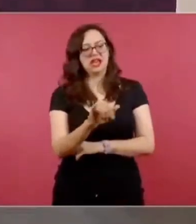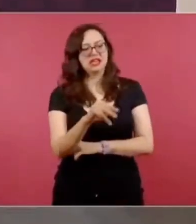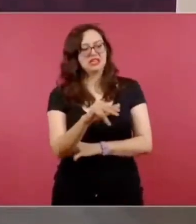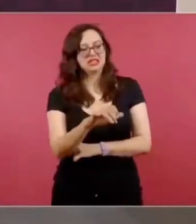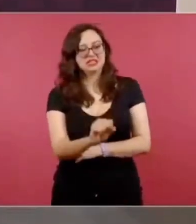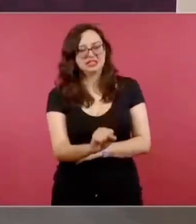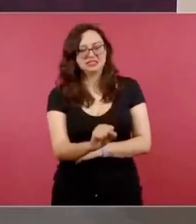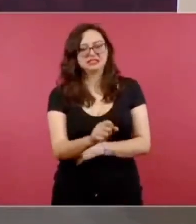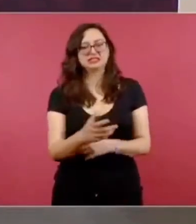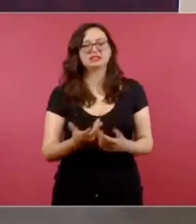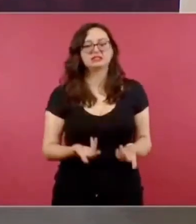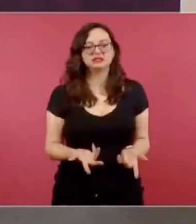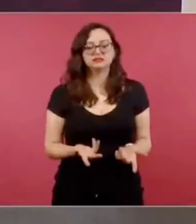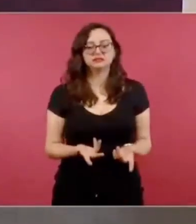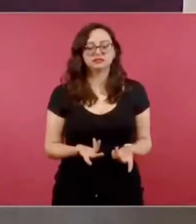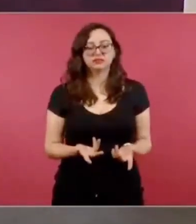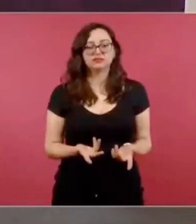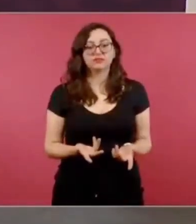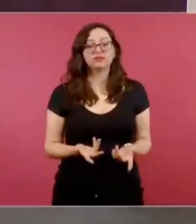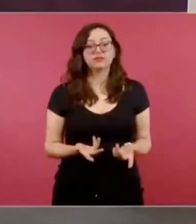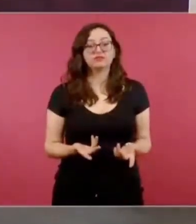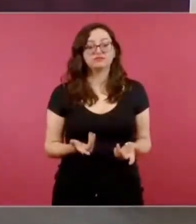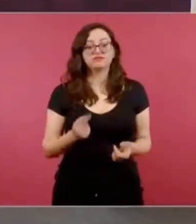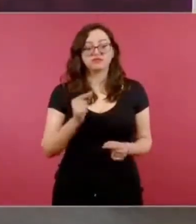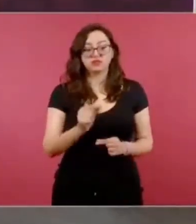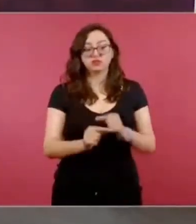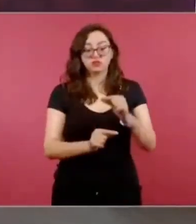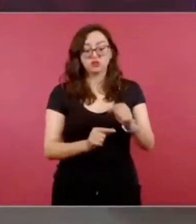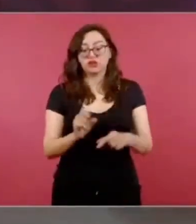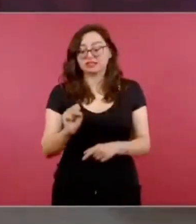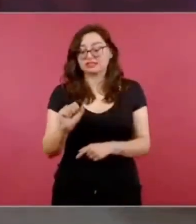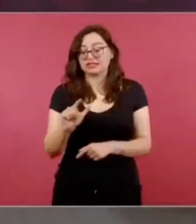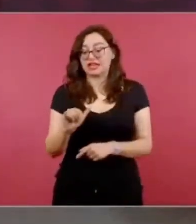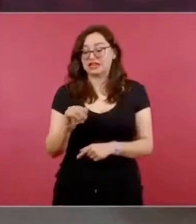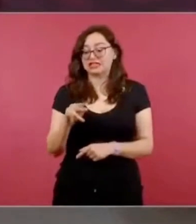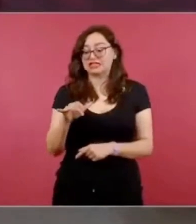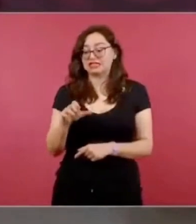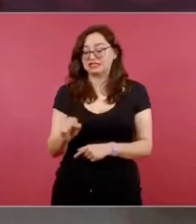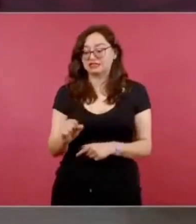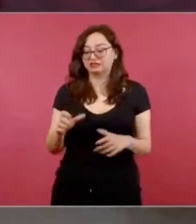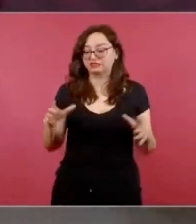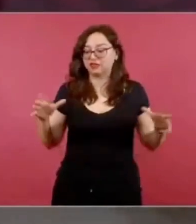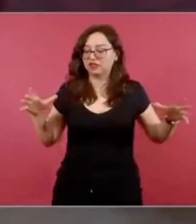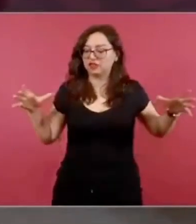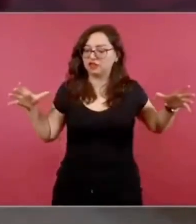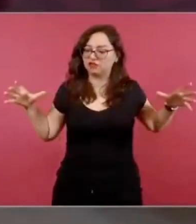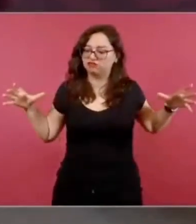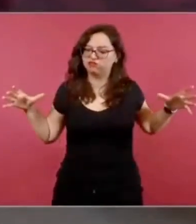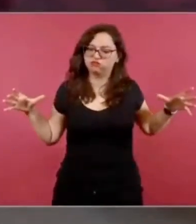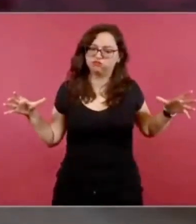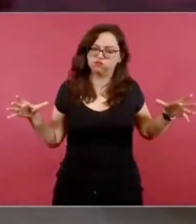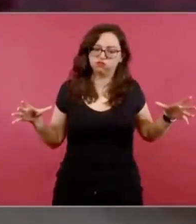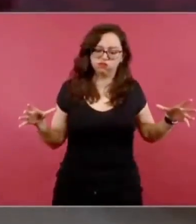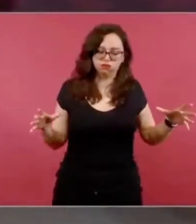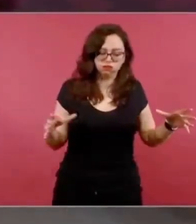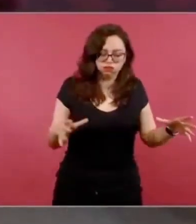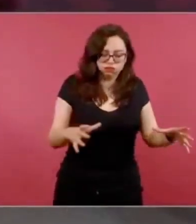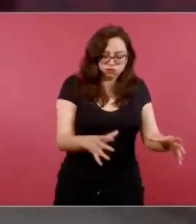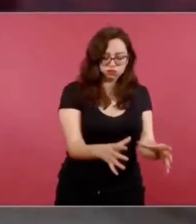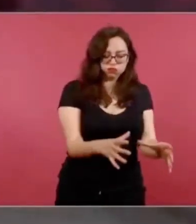Él fue el que creó el grupo compacto, la nueva oligarquía.